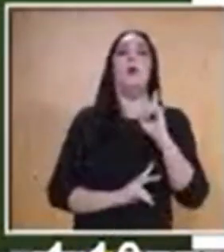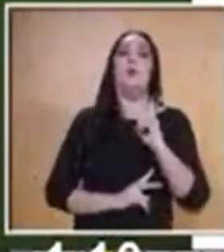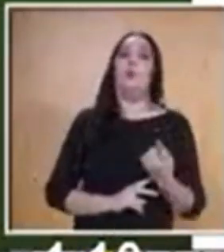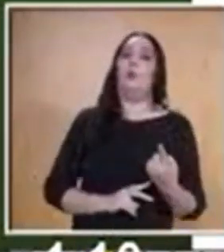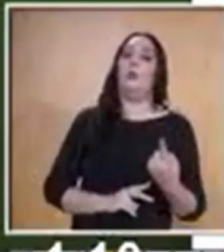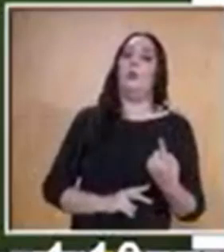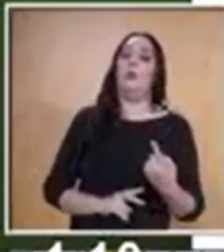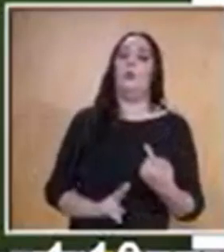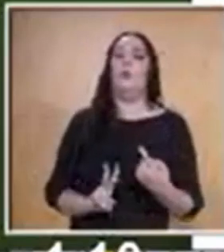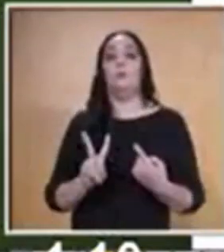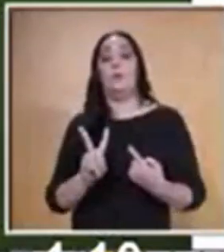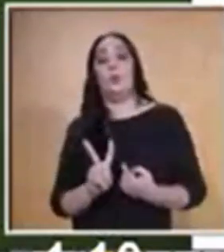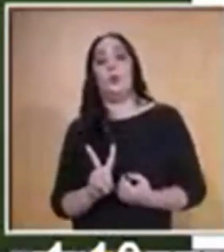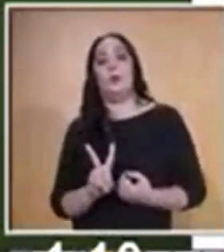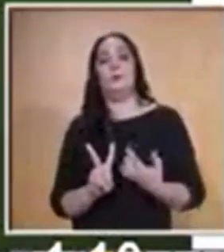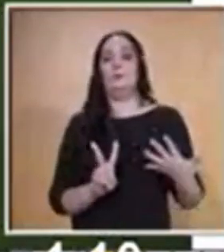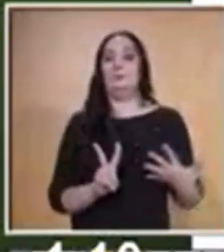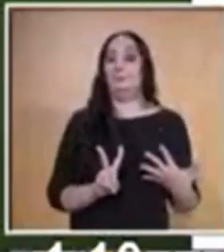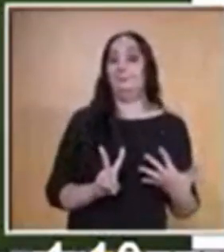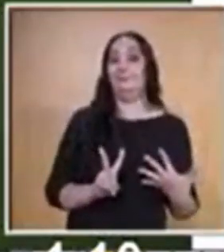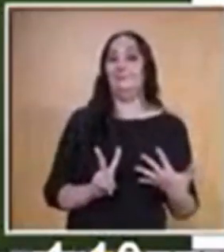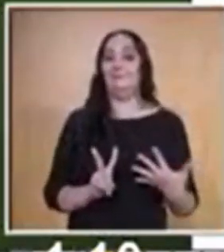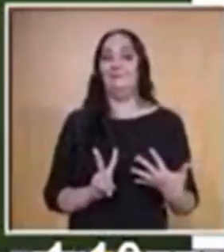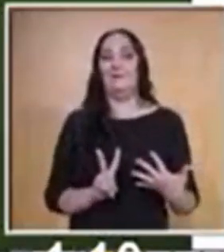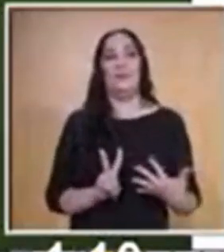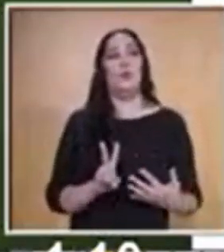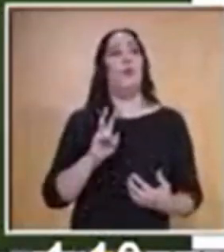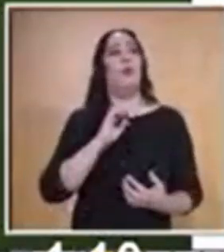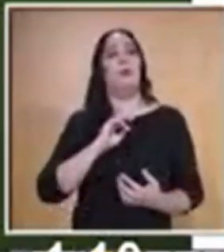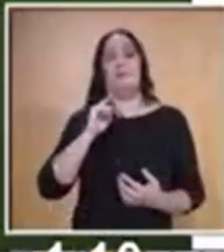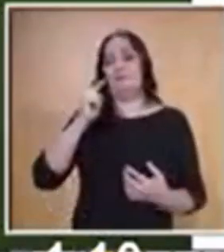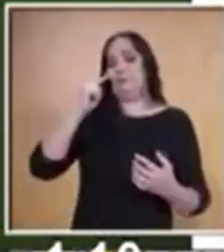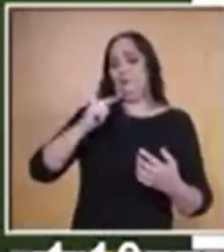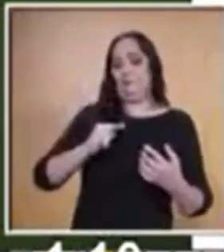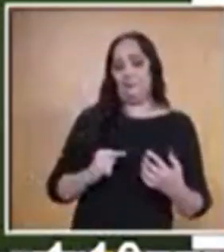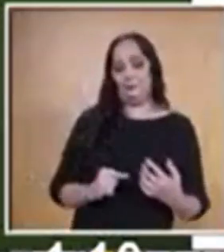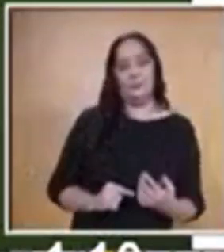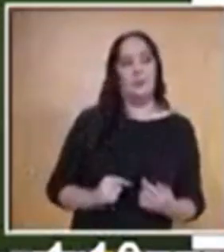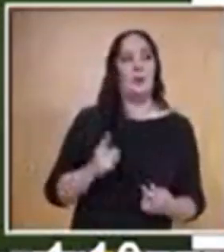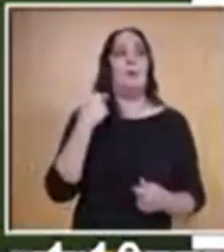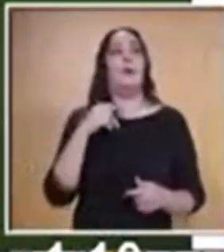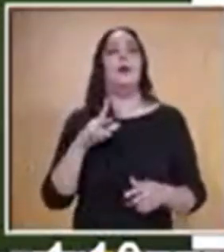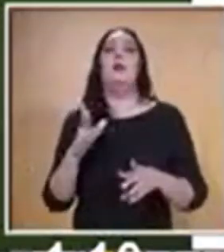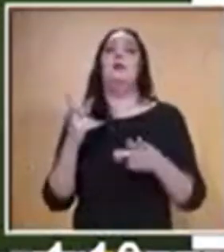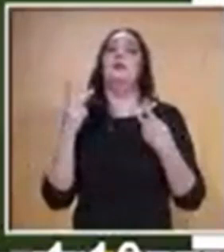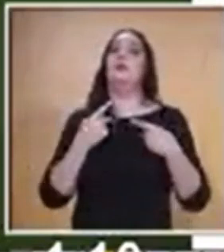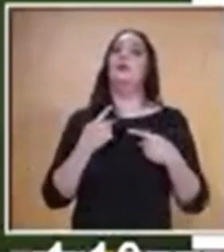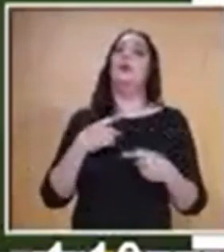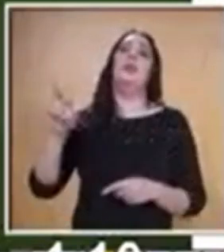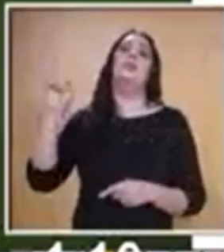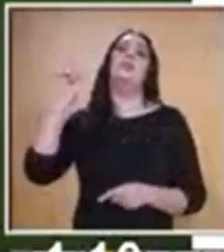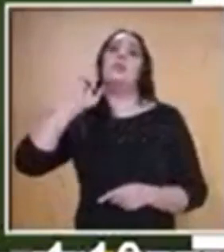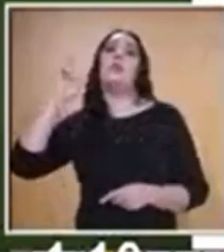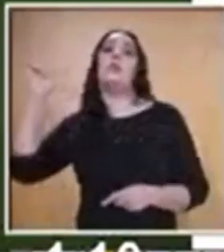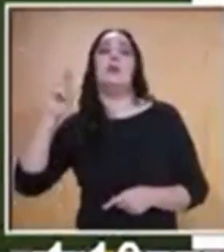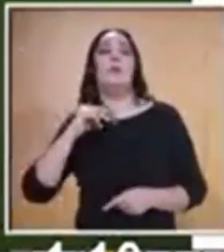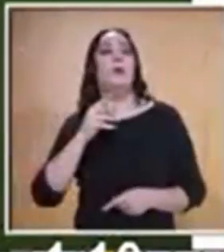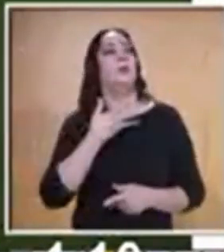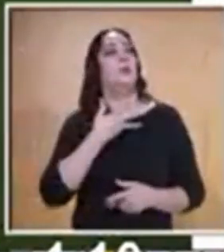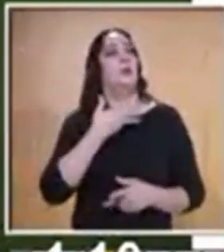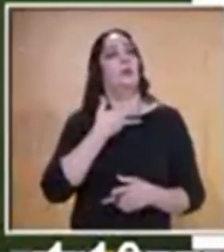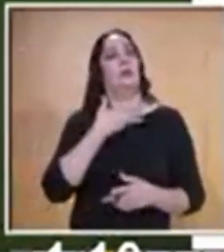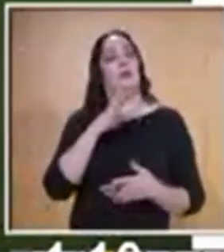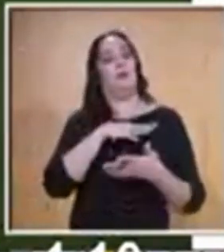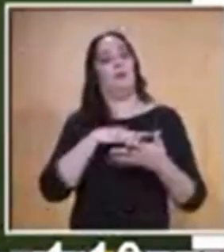la letra V tiene valor de 5 y así como lo pueden ver en pantalla. Para los compañeros que nos escuchan en radio, vamos a terminarlos de